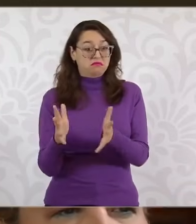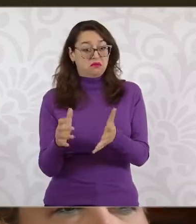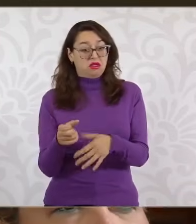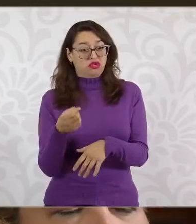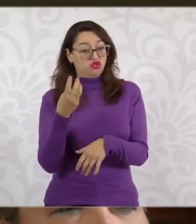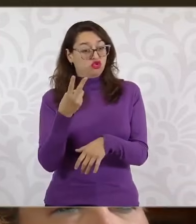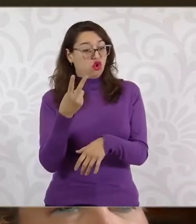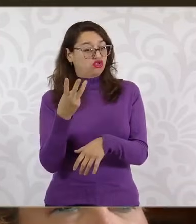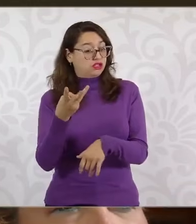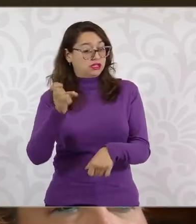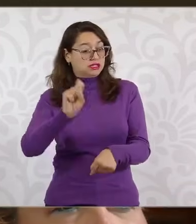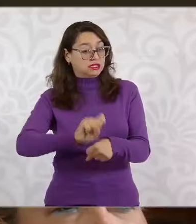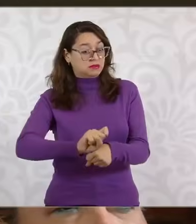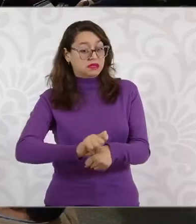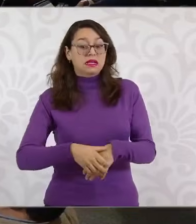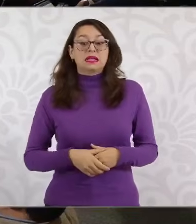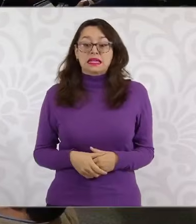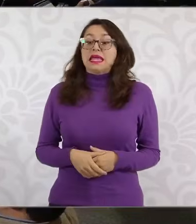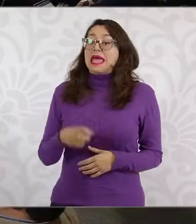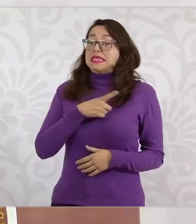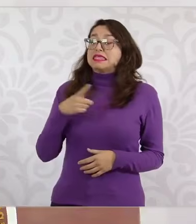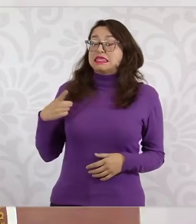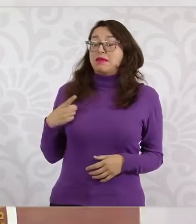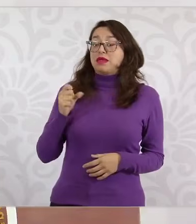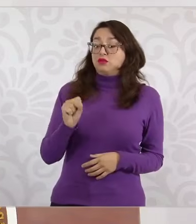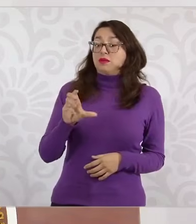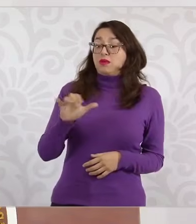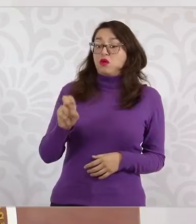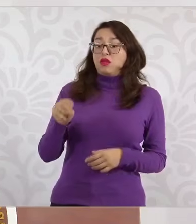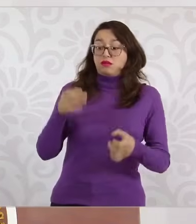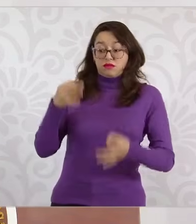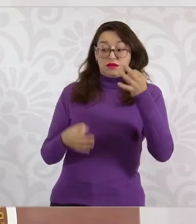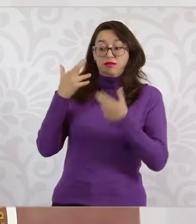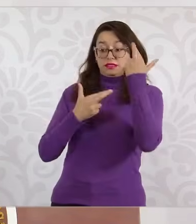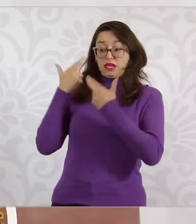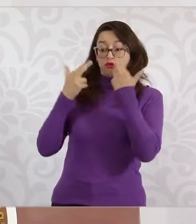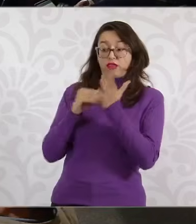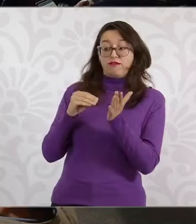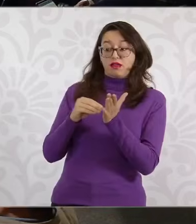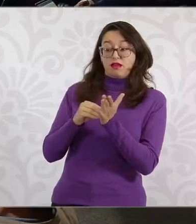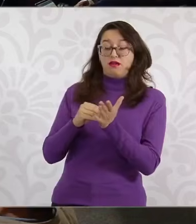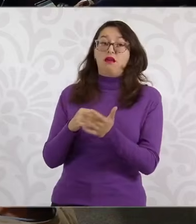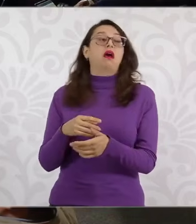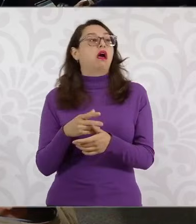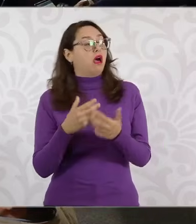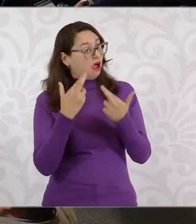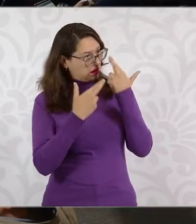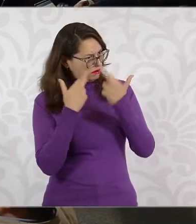3 semanas de que se dio a conocer. Lo tiene que revisar la Corte, está en la Corte en este momento. Lo va a revisar la Corte y no ha